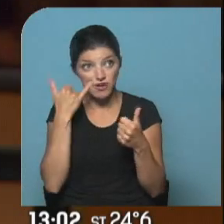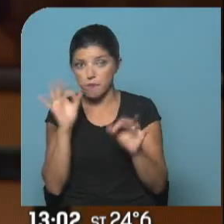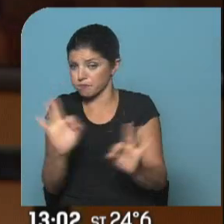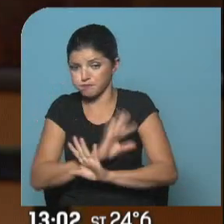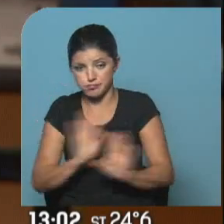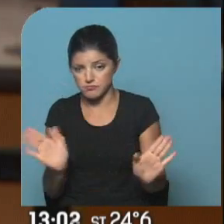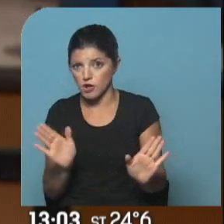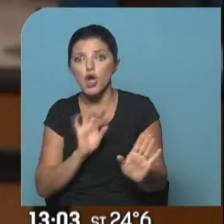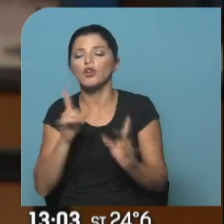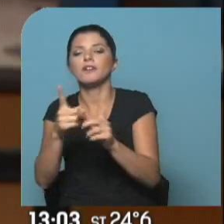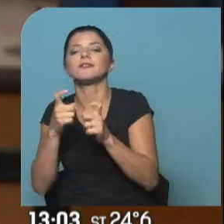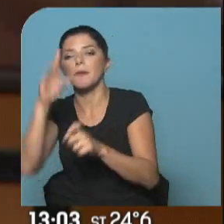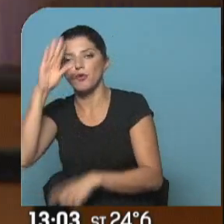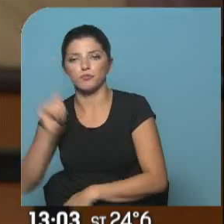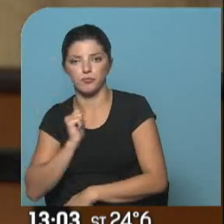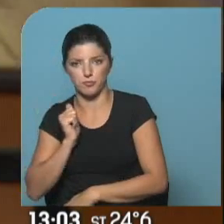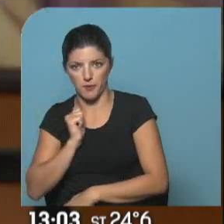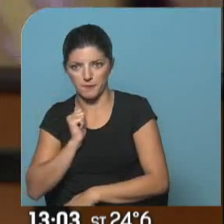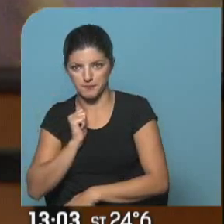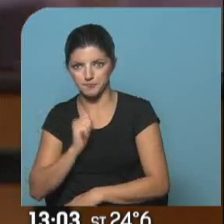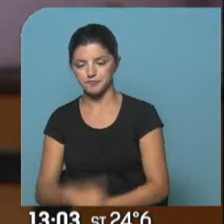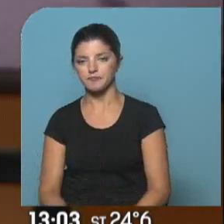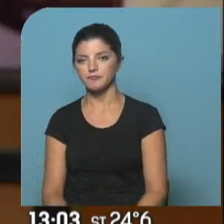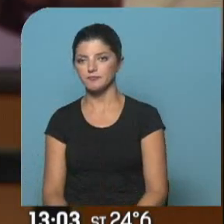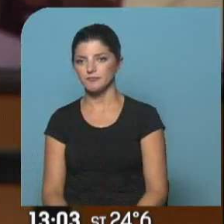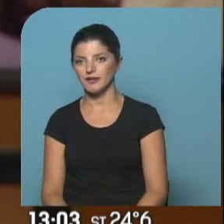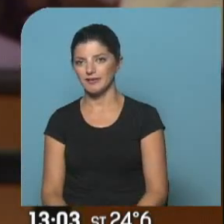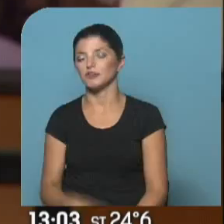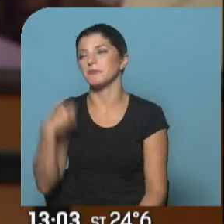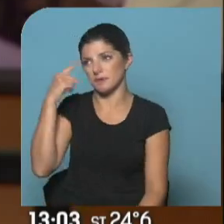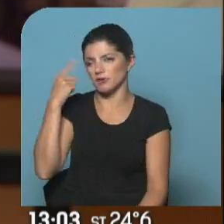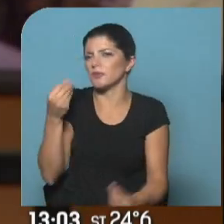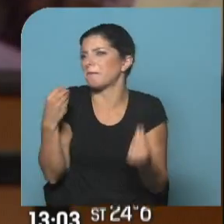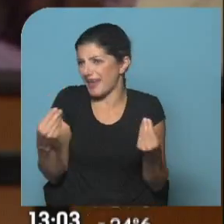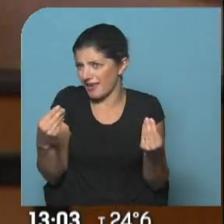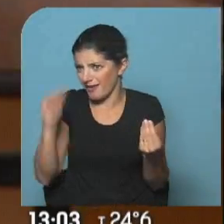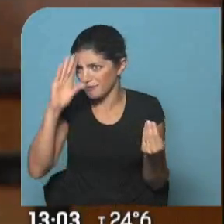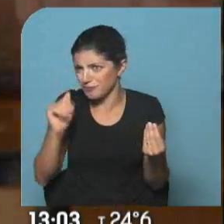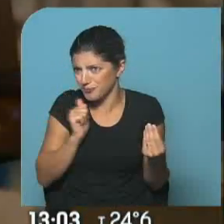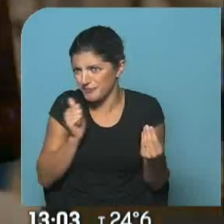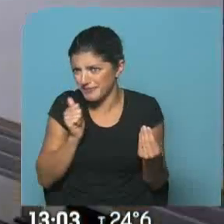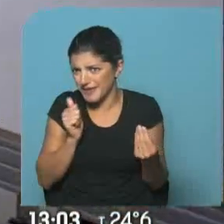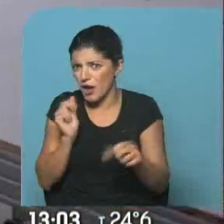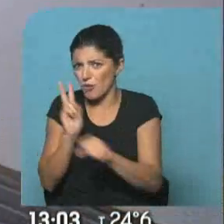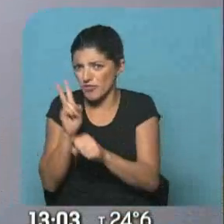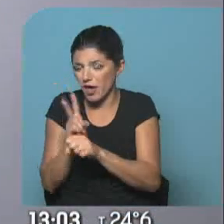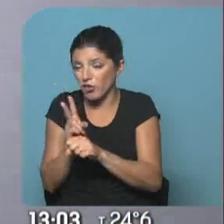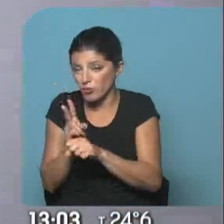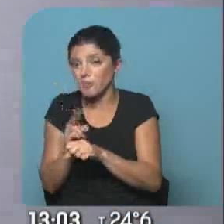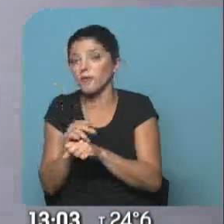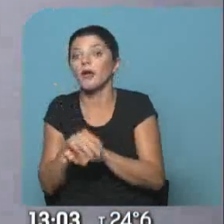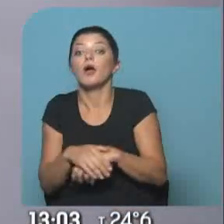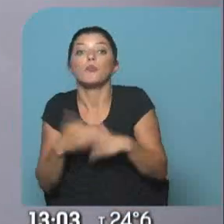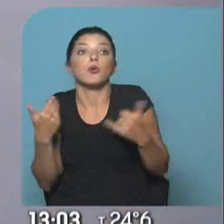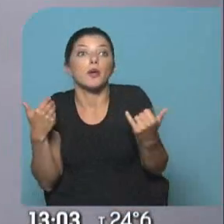y no necesitaríamos utilizar las Fuerzas Armadas. Entonces, la pregunta puede volver a ser, bueno, entonces, ¿para qué tenerlas? Porque hay una